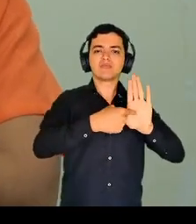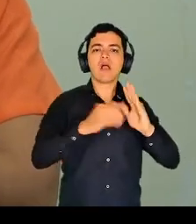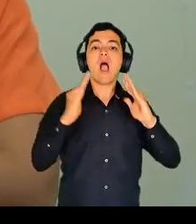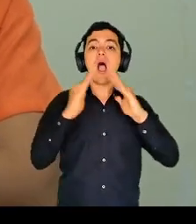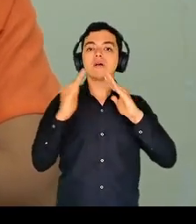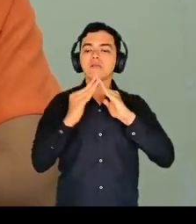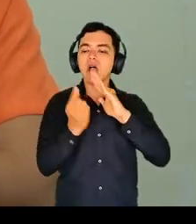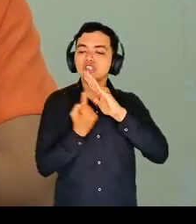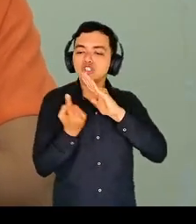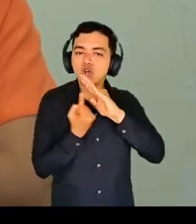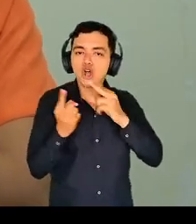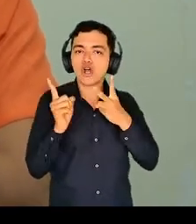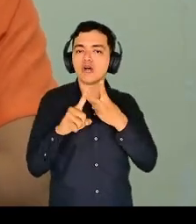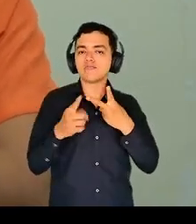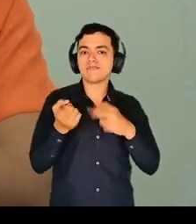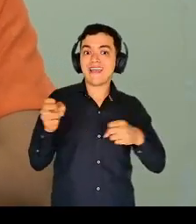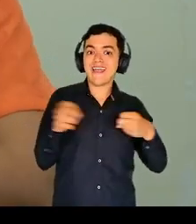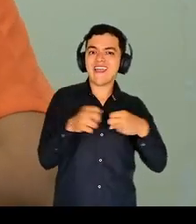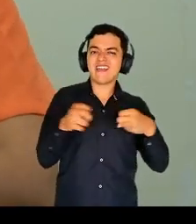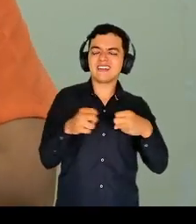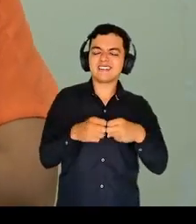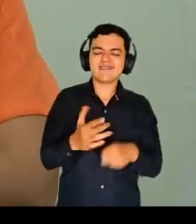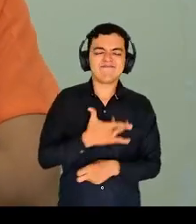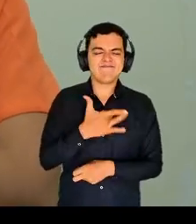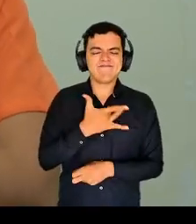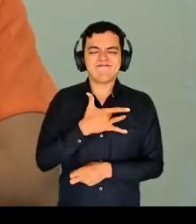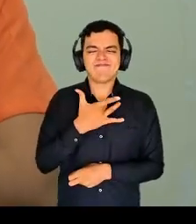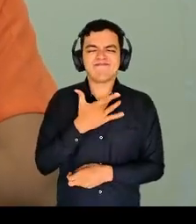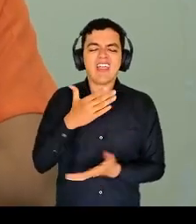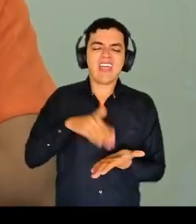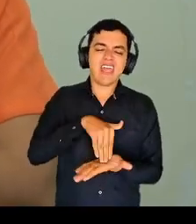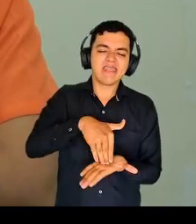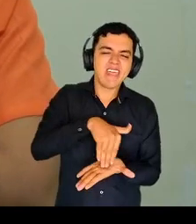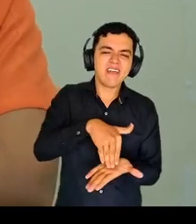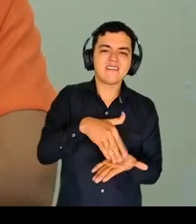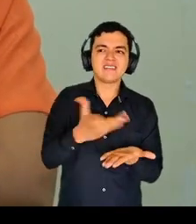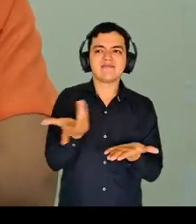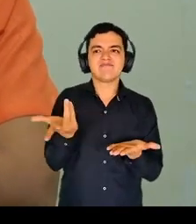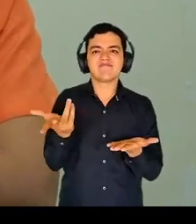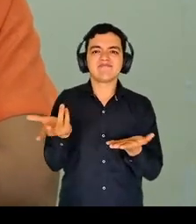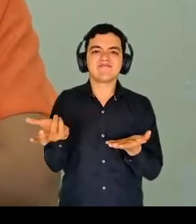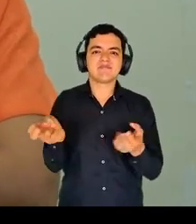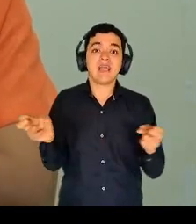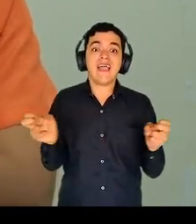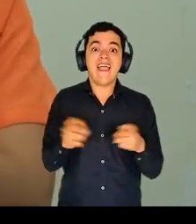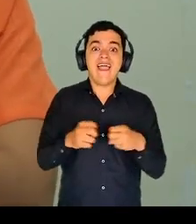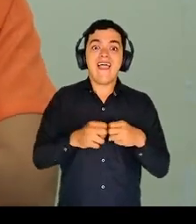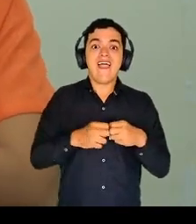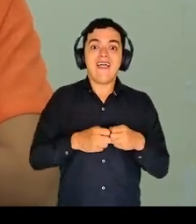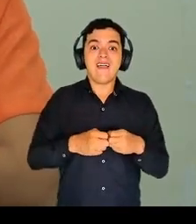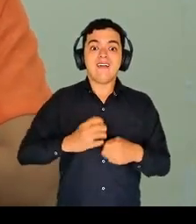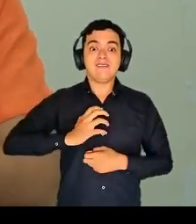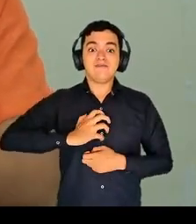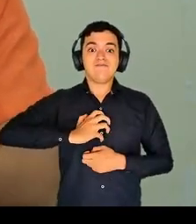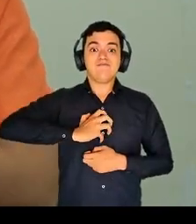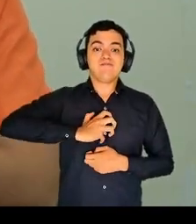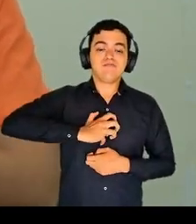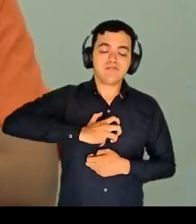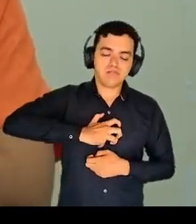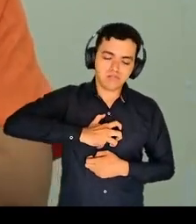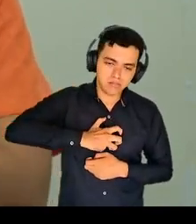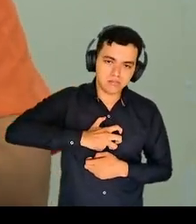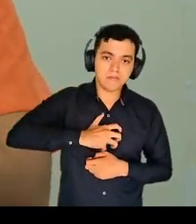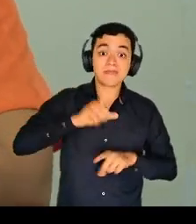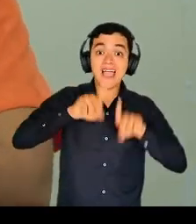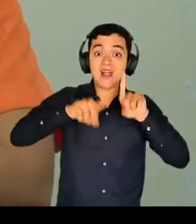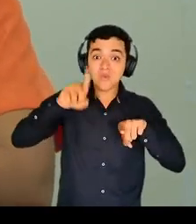depresión: el aislamiento, la pérdida de energía y de pulso de vida. Es por esto que recomendamos a las personas que